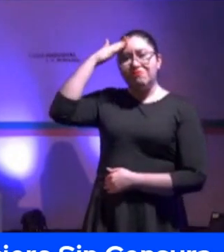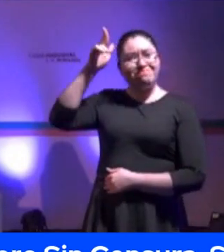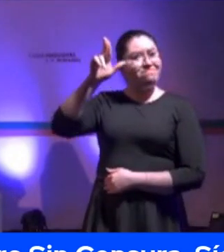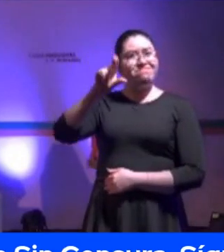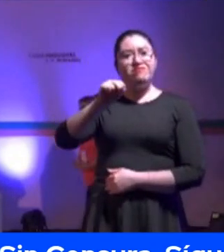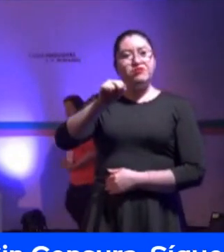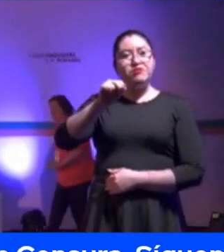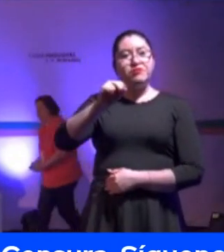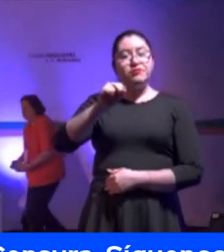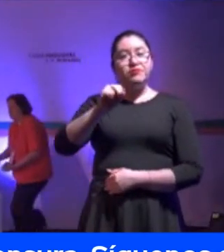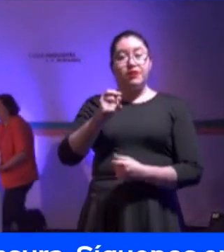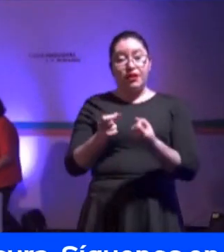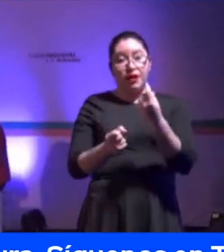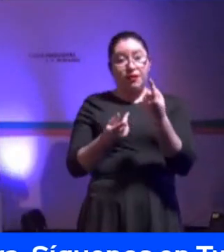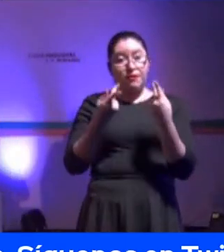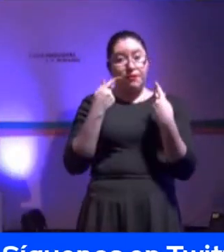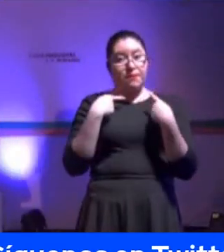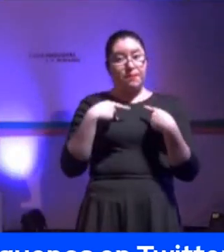momento que